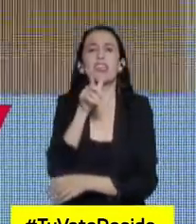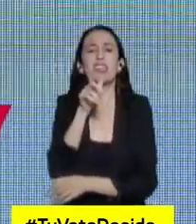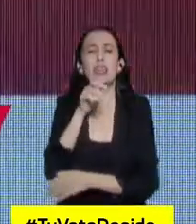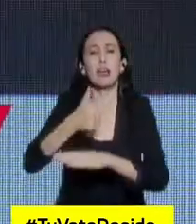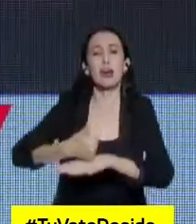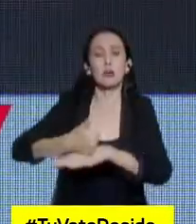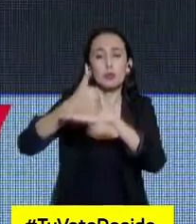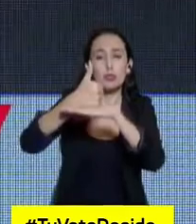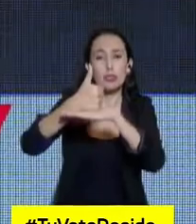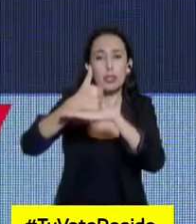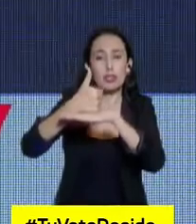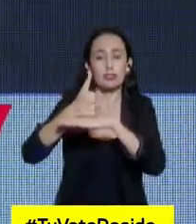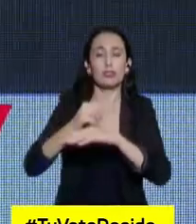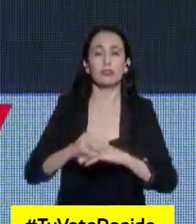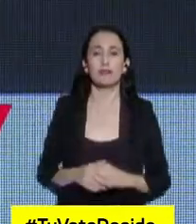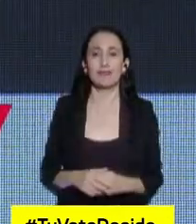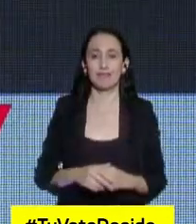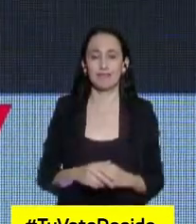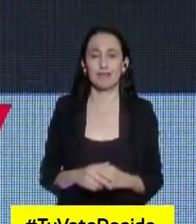nuevas autoridades.